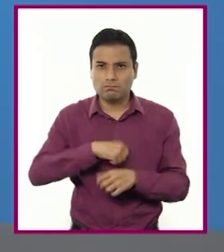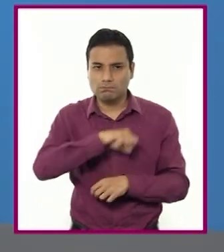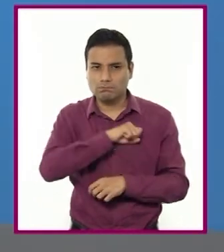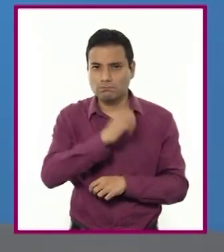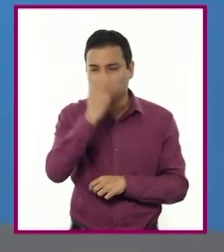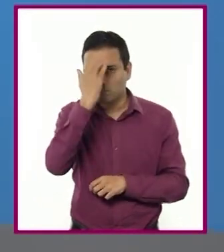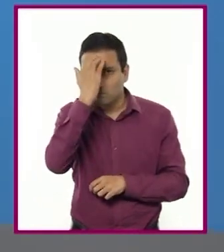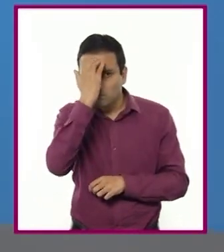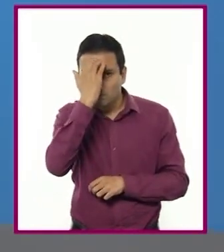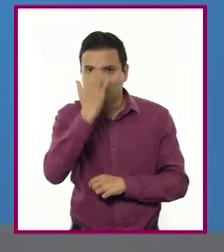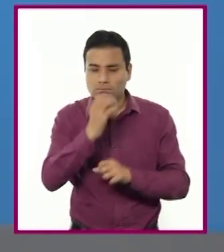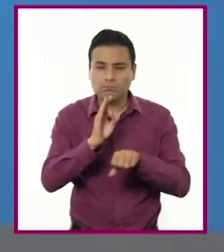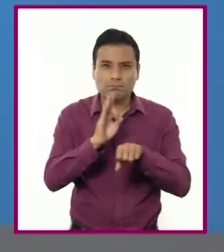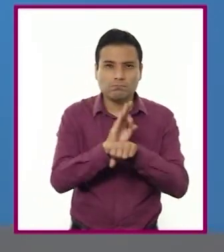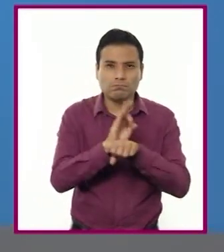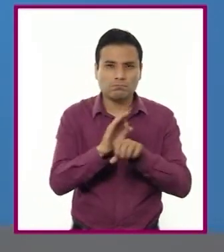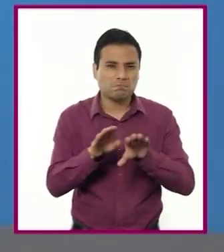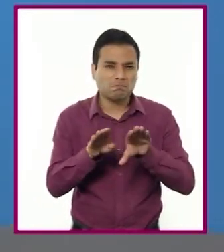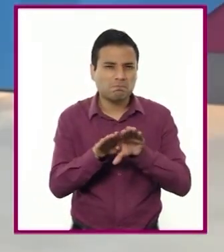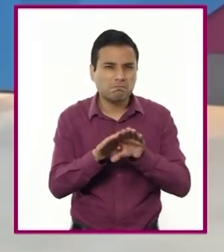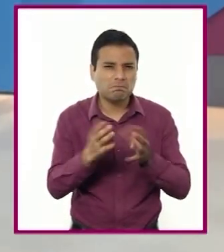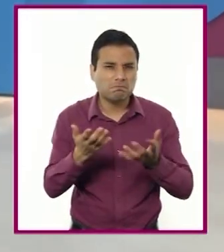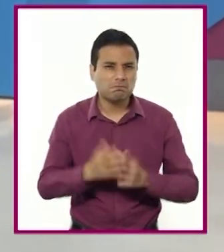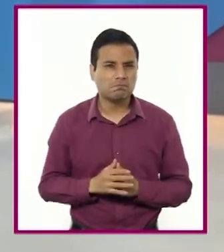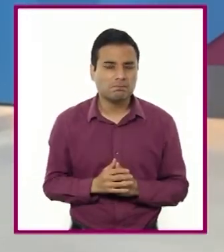de niñas, niños y adolescentes?